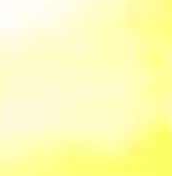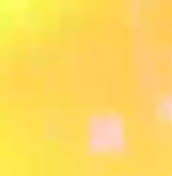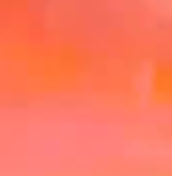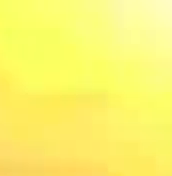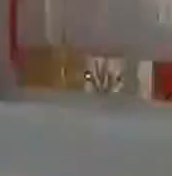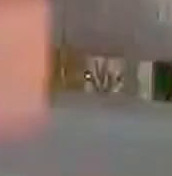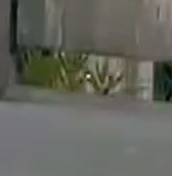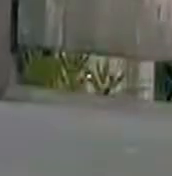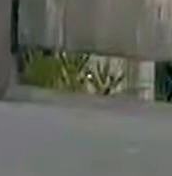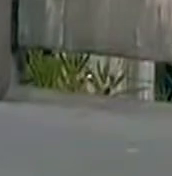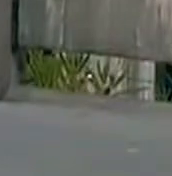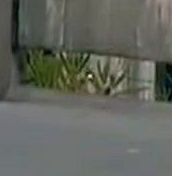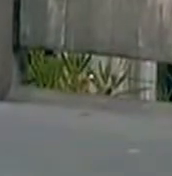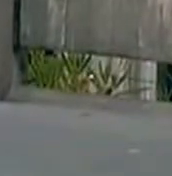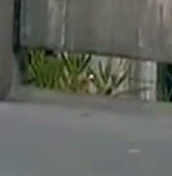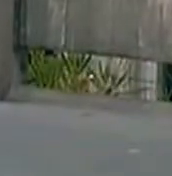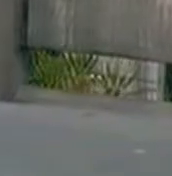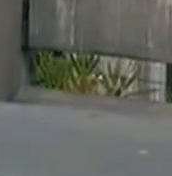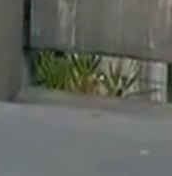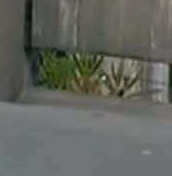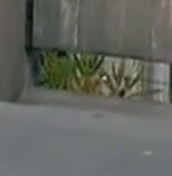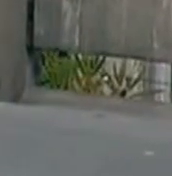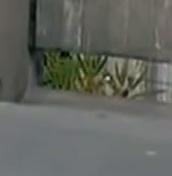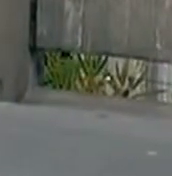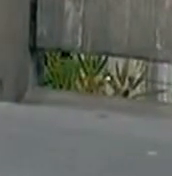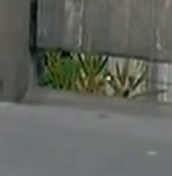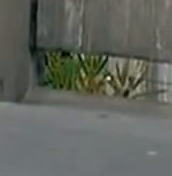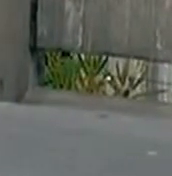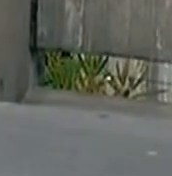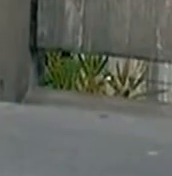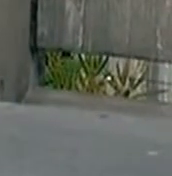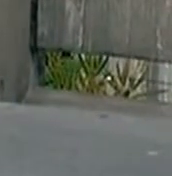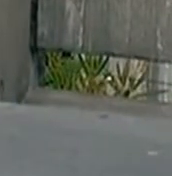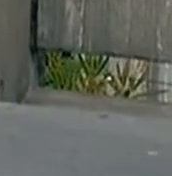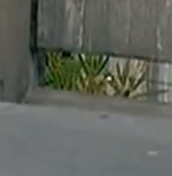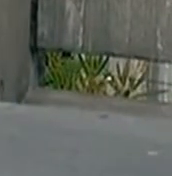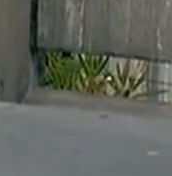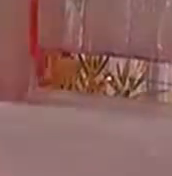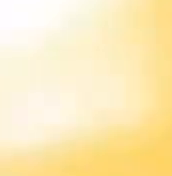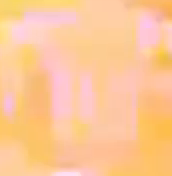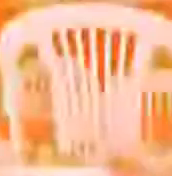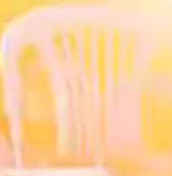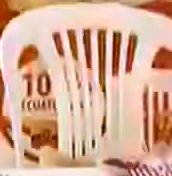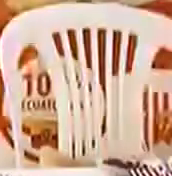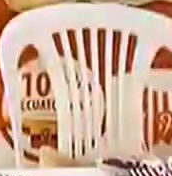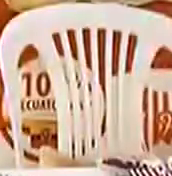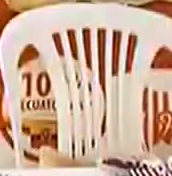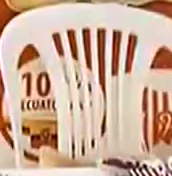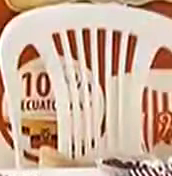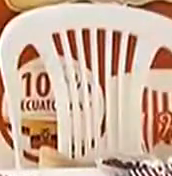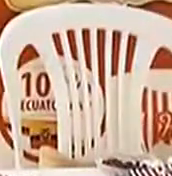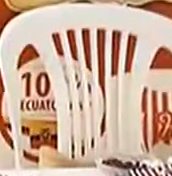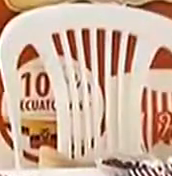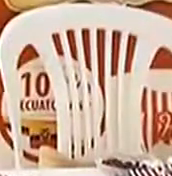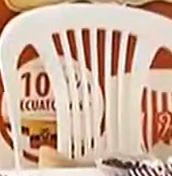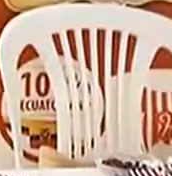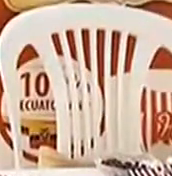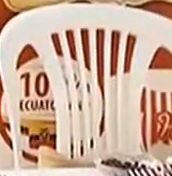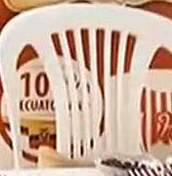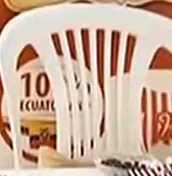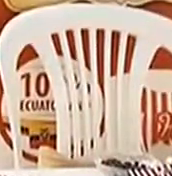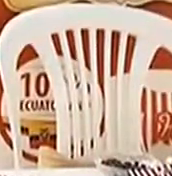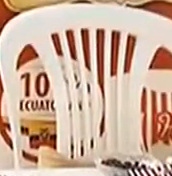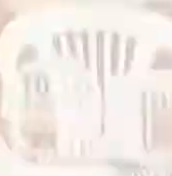mi profesión. Juan Diógenes Zambrano Ramos, sufrí un accidente de tránsito y necesito un trabajo. Stephanie Castro, soy bachiller y